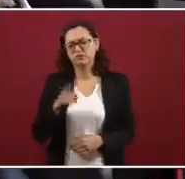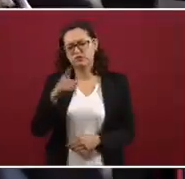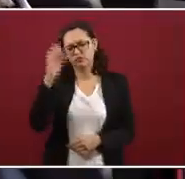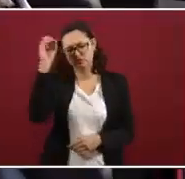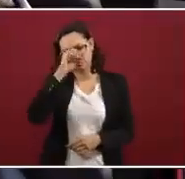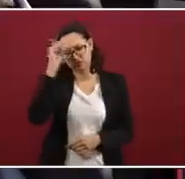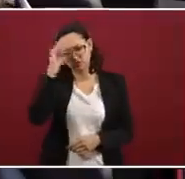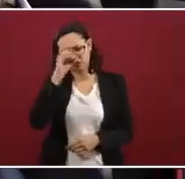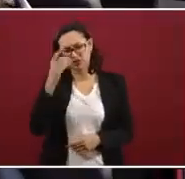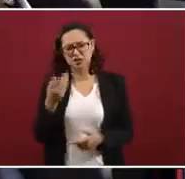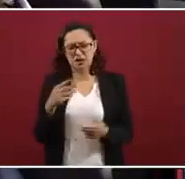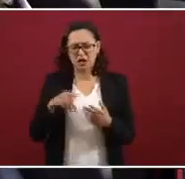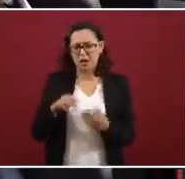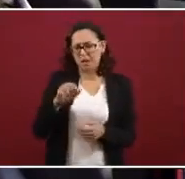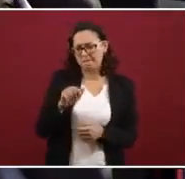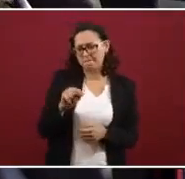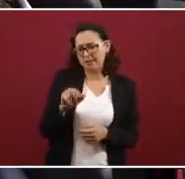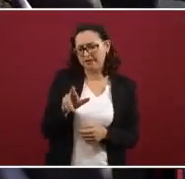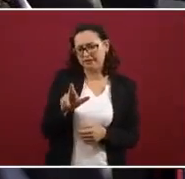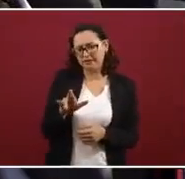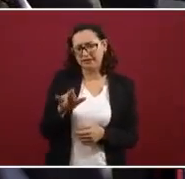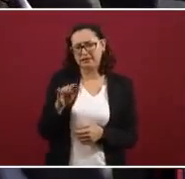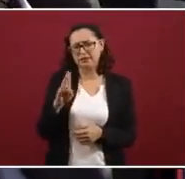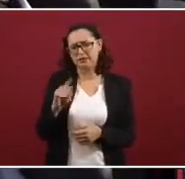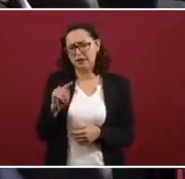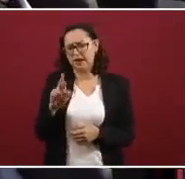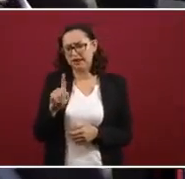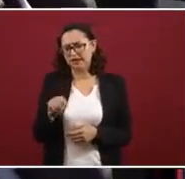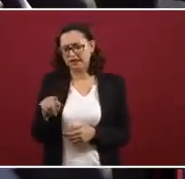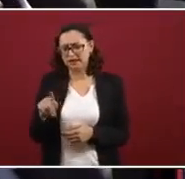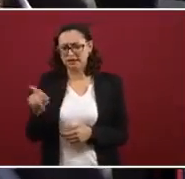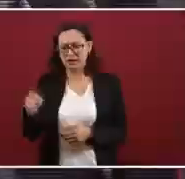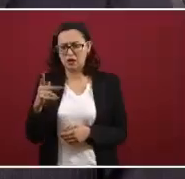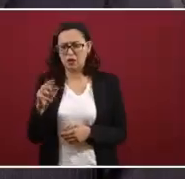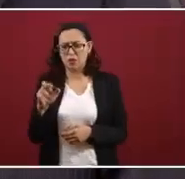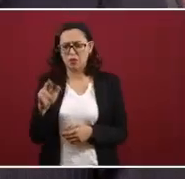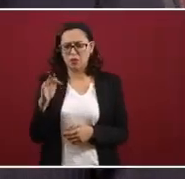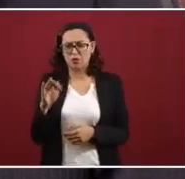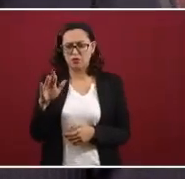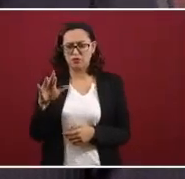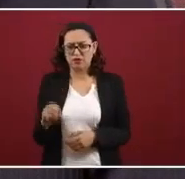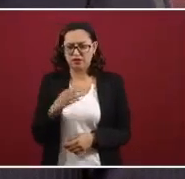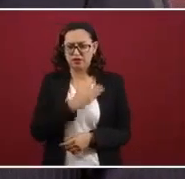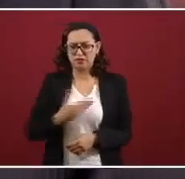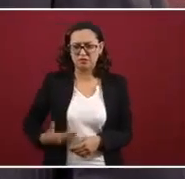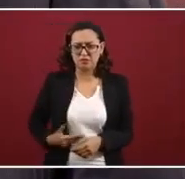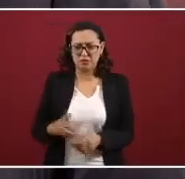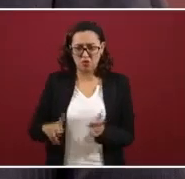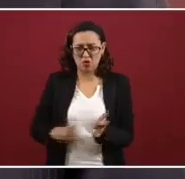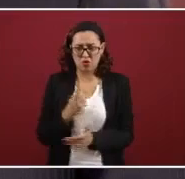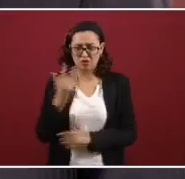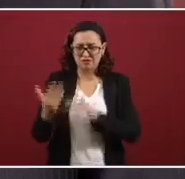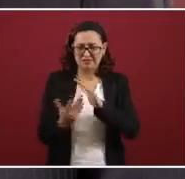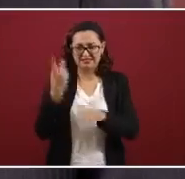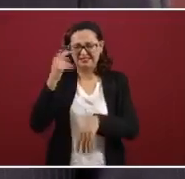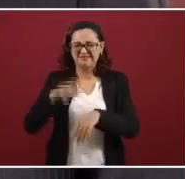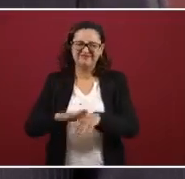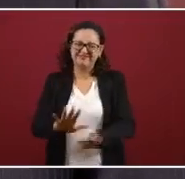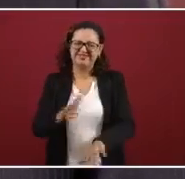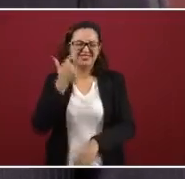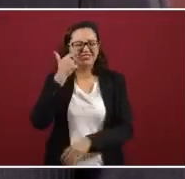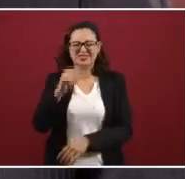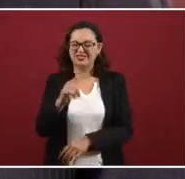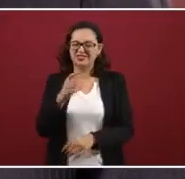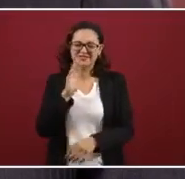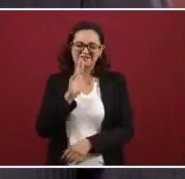si ve bien que Martí Batres y Porfirio Muñoz Ledo vuelvan a presidir. Esa es la que no te quería contestar, eso no. Ok,